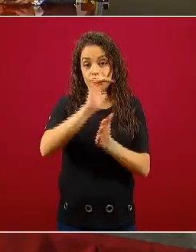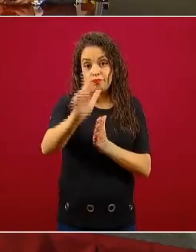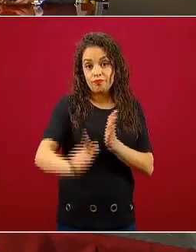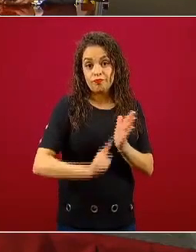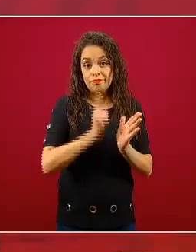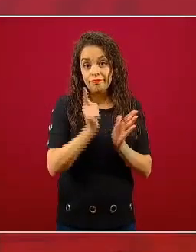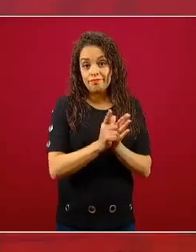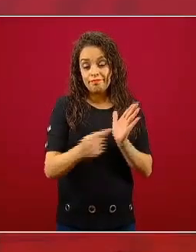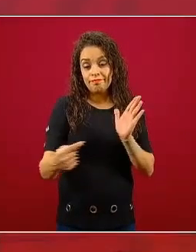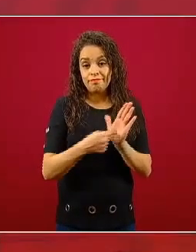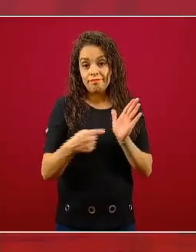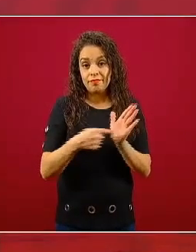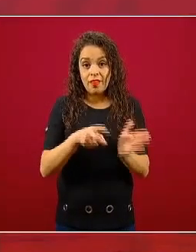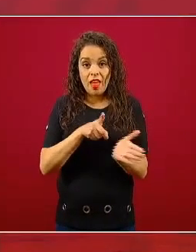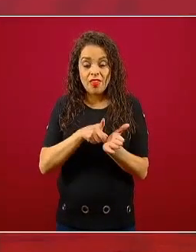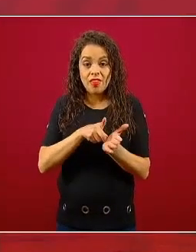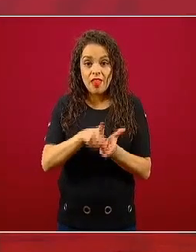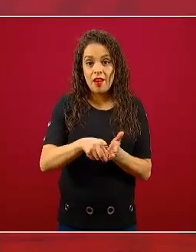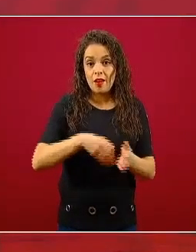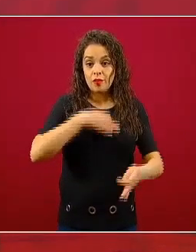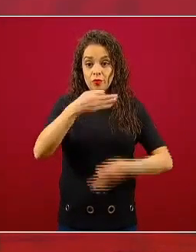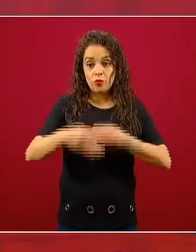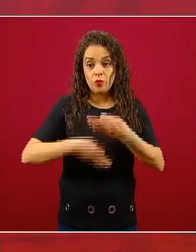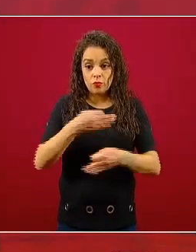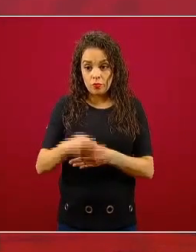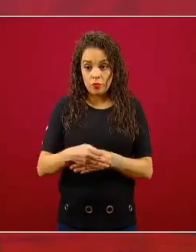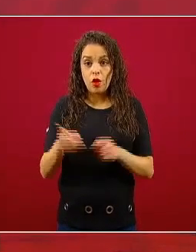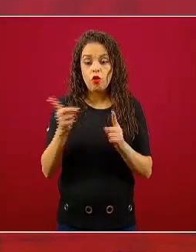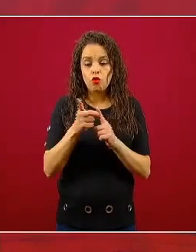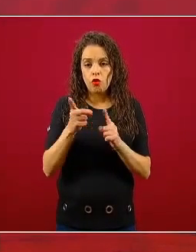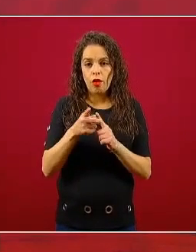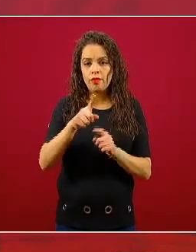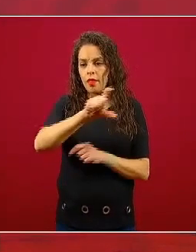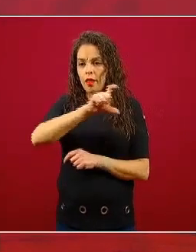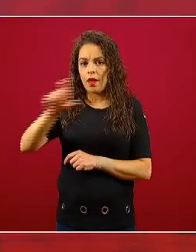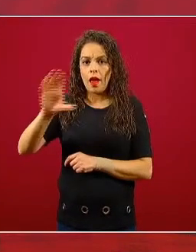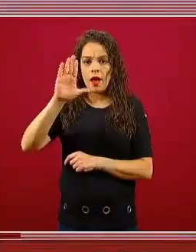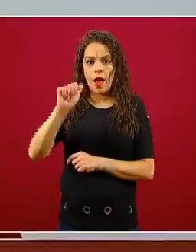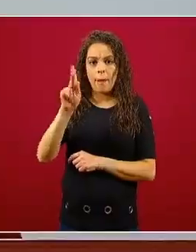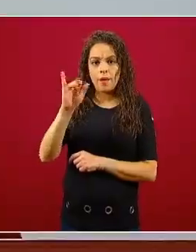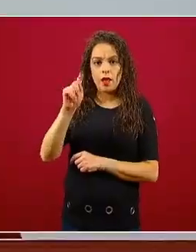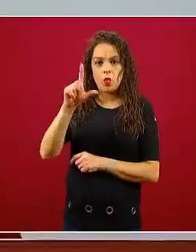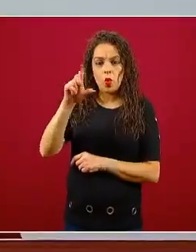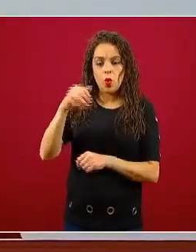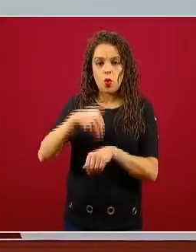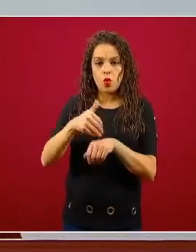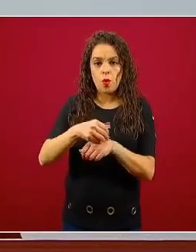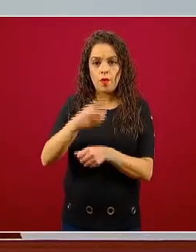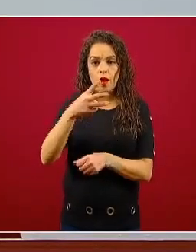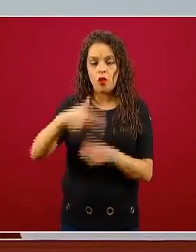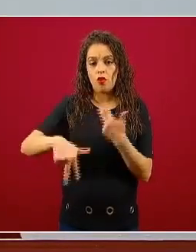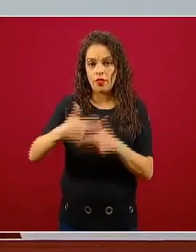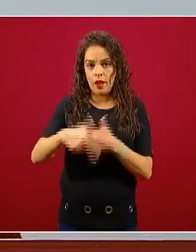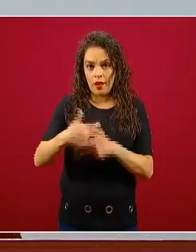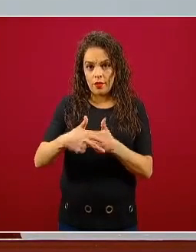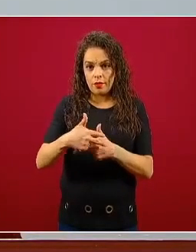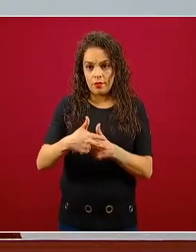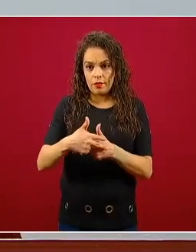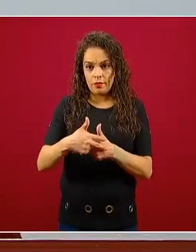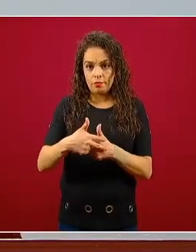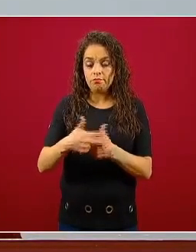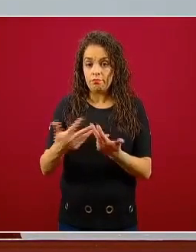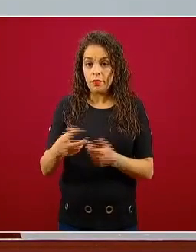los derechos de las trabajadoras está en el capítulo 13, por lo tanto no hay excusa para no respetar un día